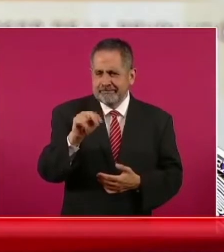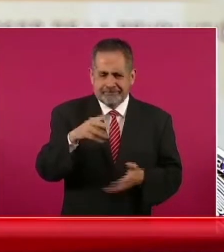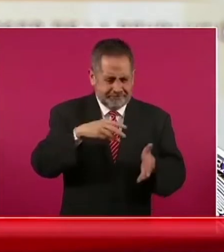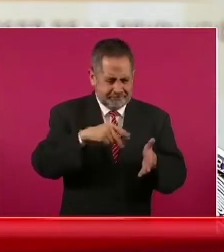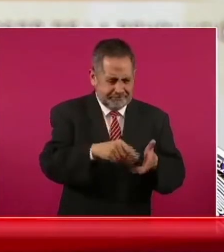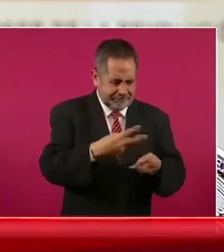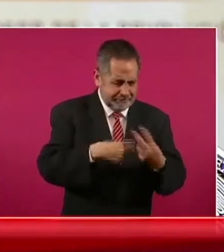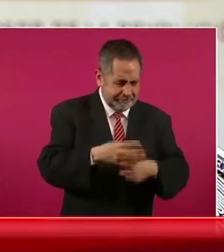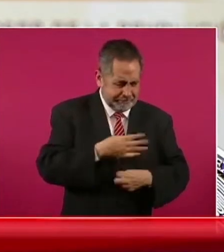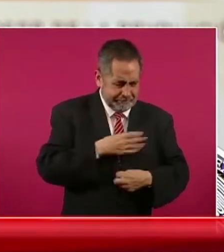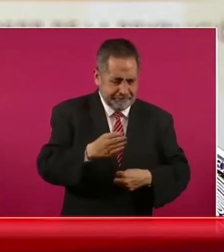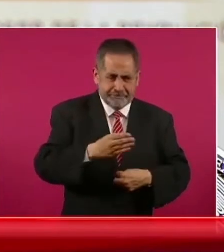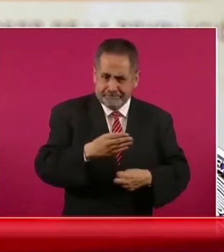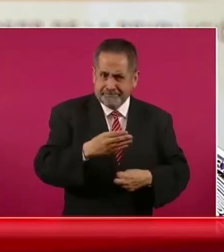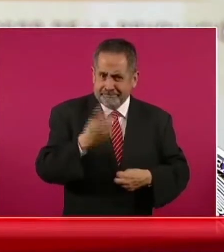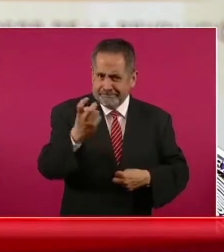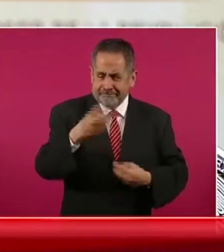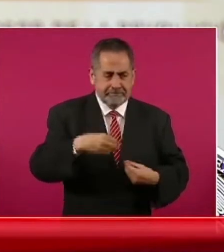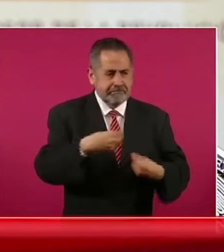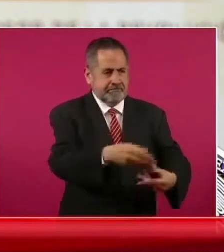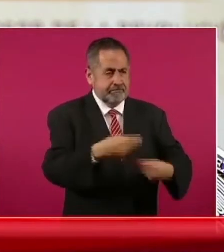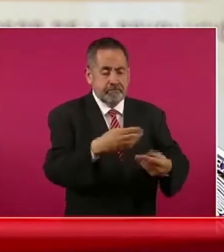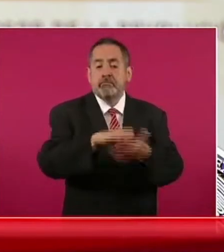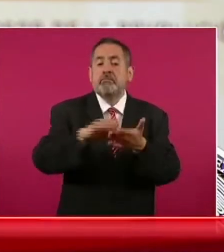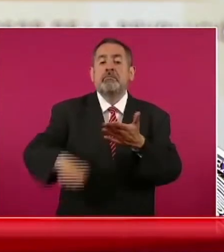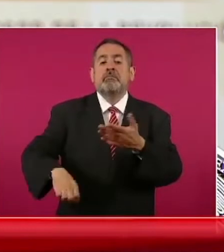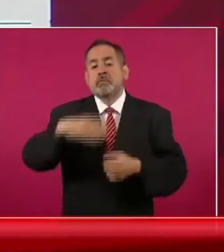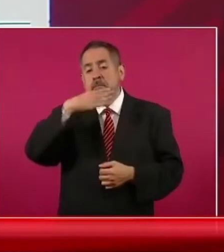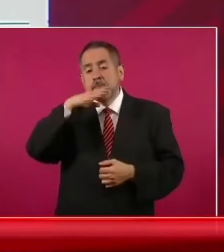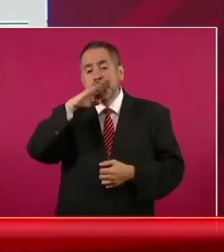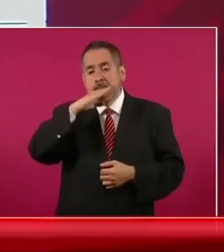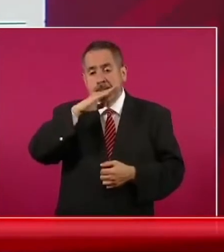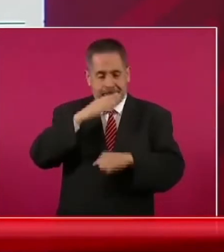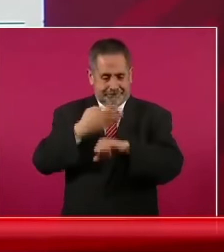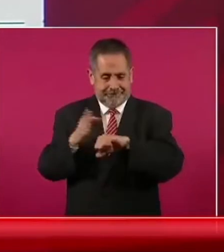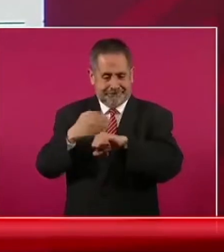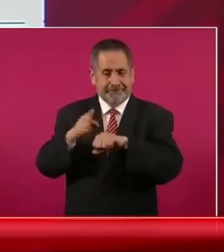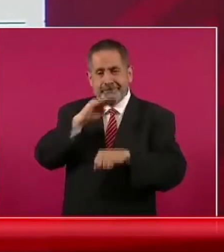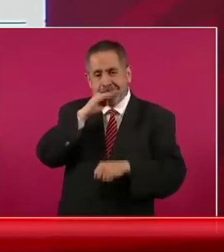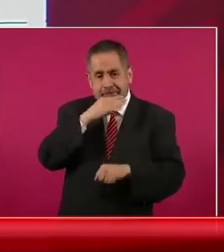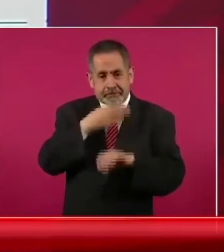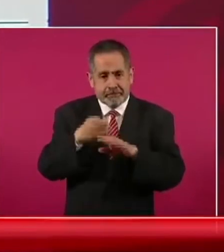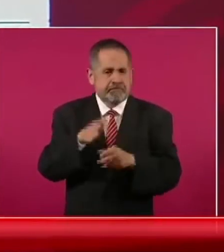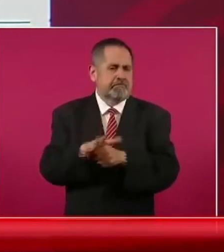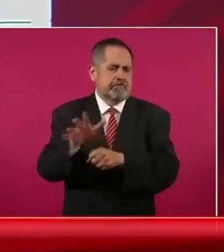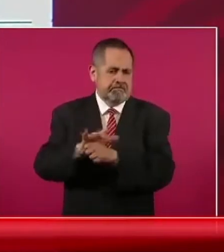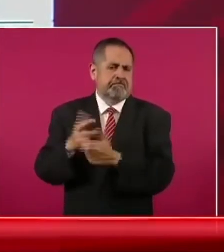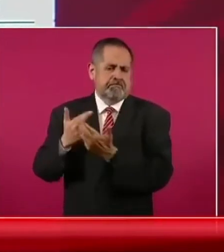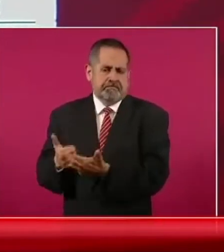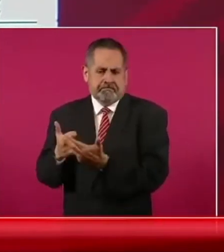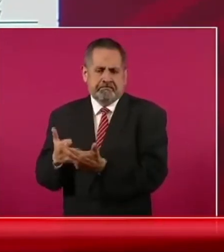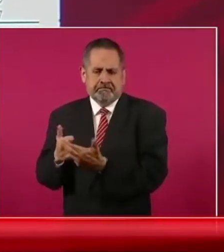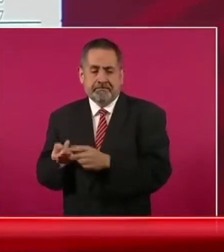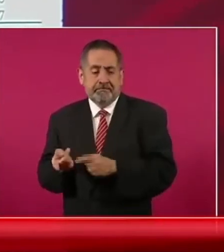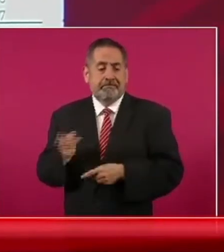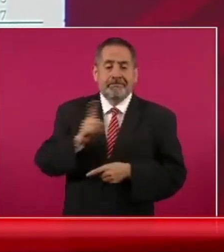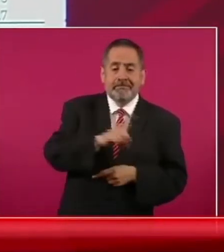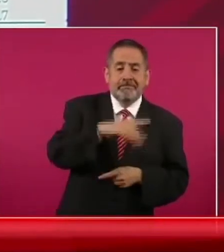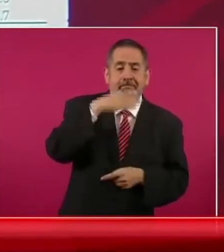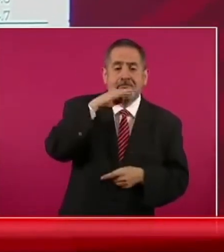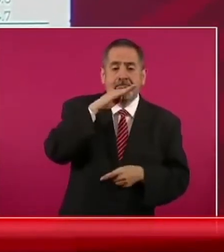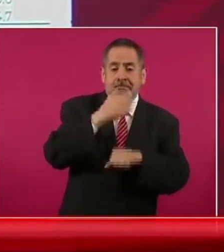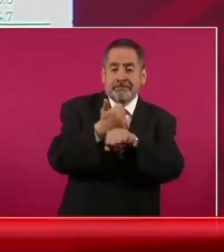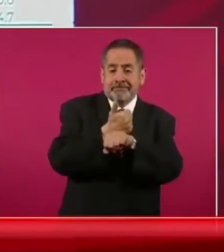del maíz por ejemplo somos autosuficientes en maíz blanco pero no en maíz